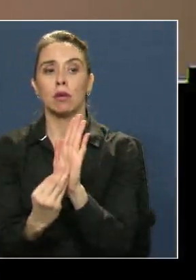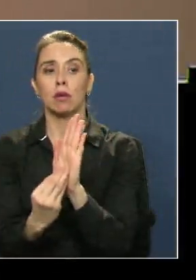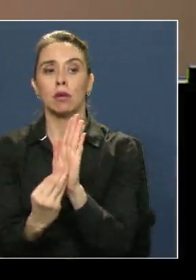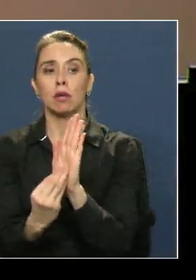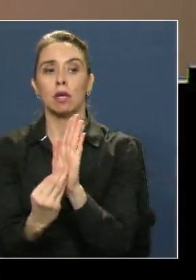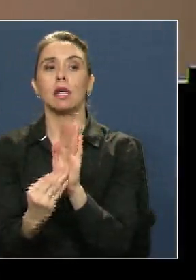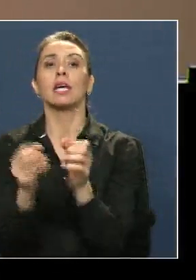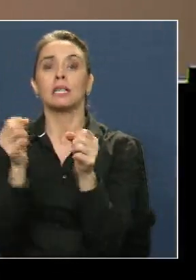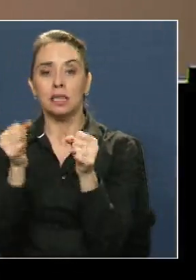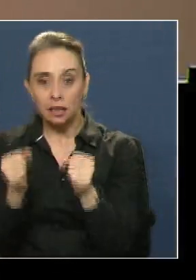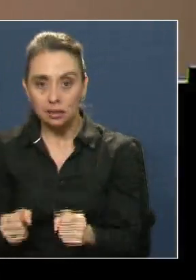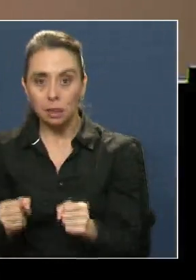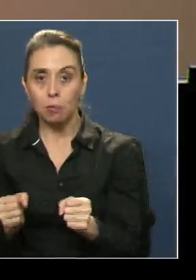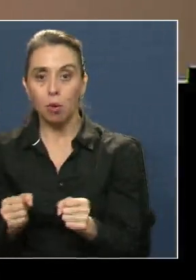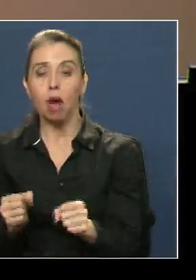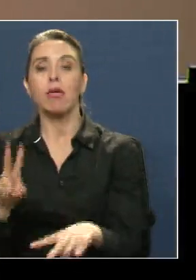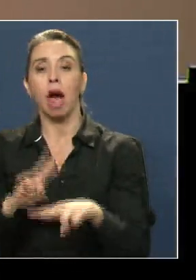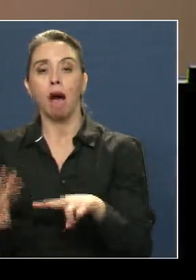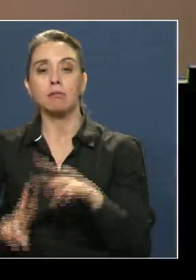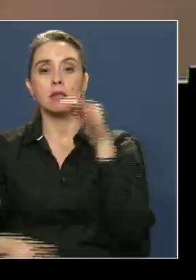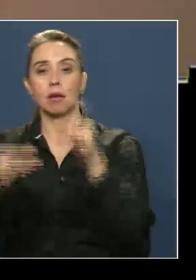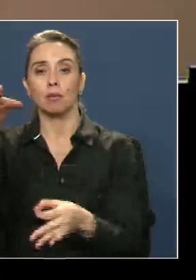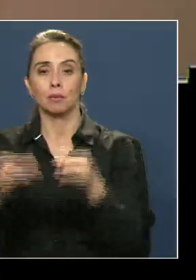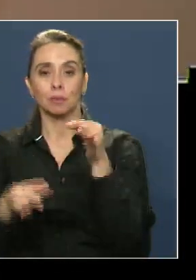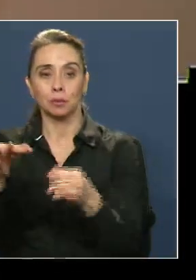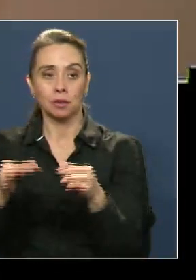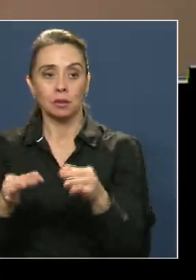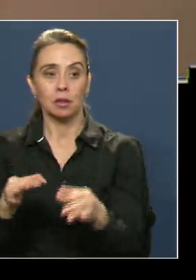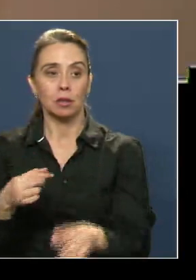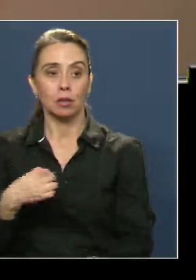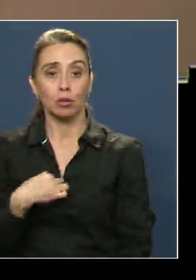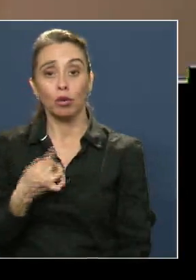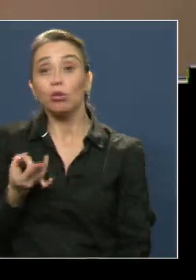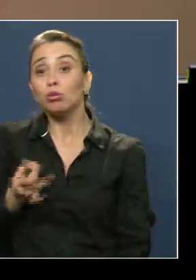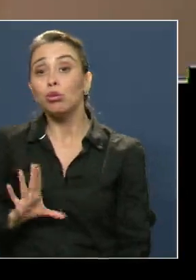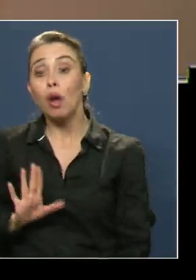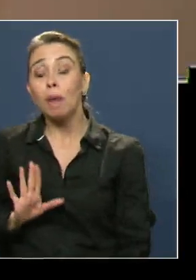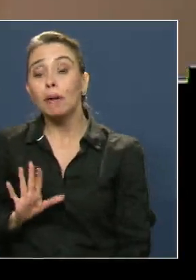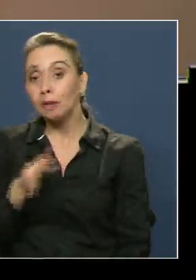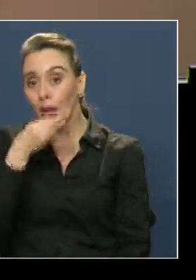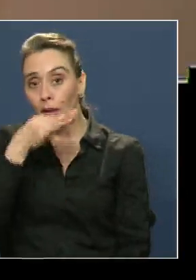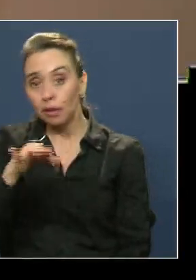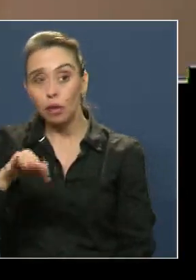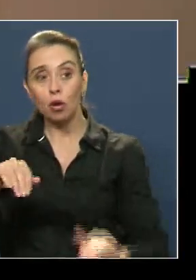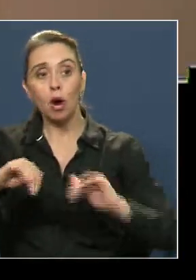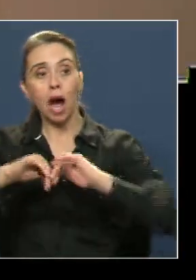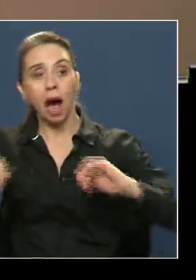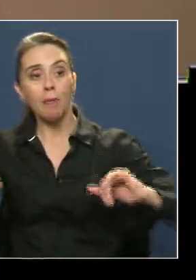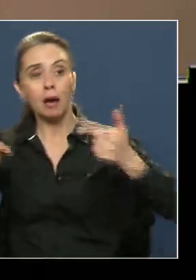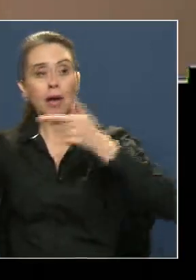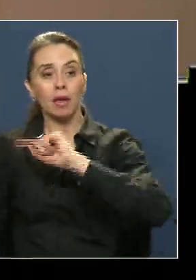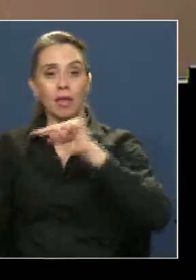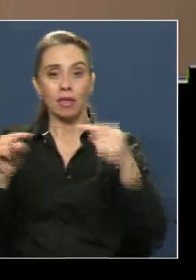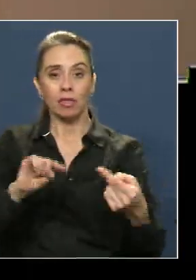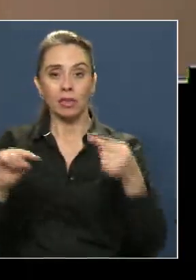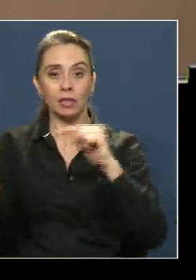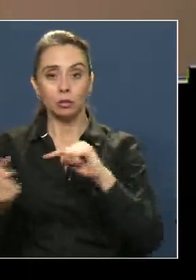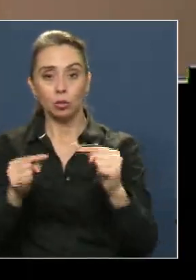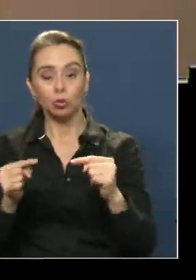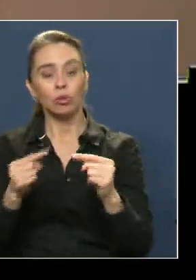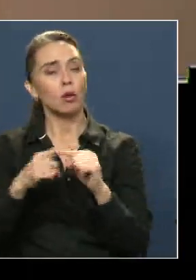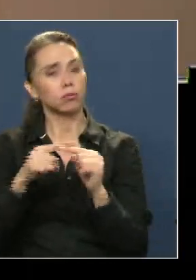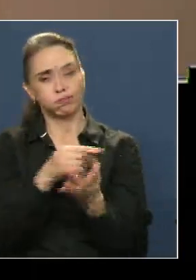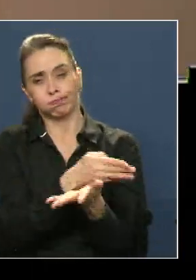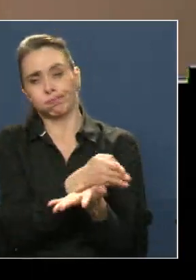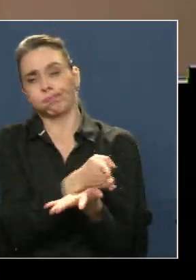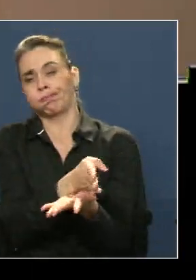derechamente la posibilidad de que aquí se haga justicia. Yo solo decirles que más allá de una discusión que tiene mucho ribete